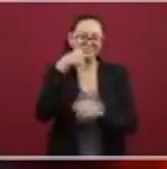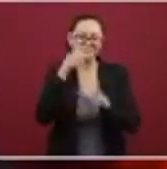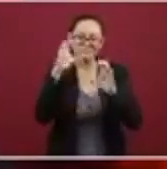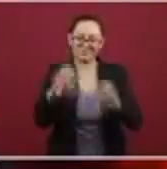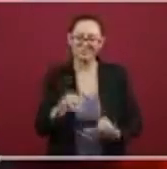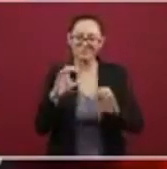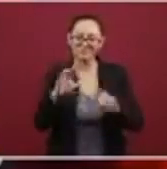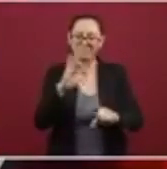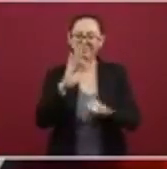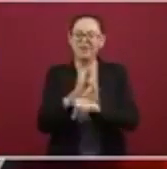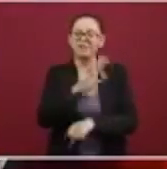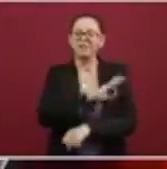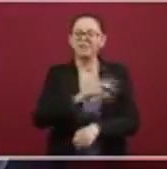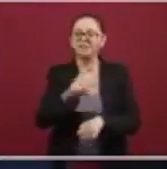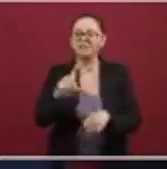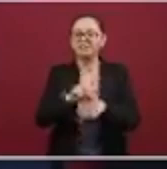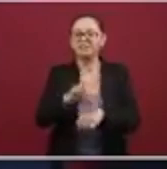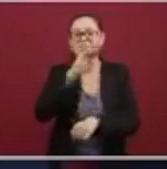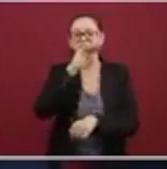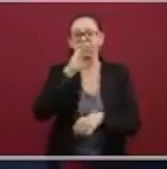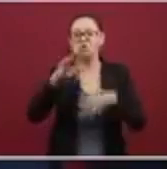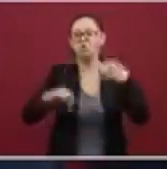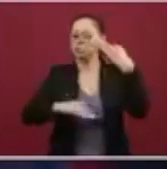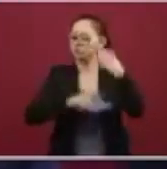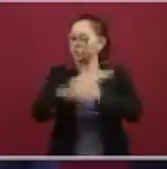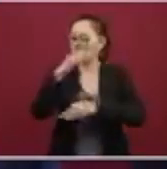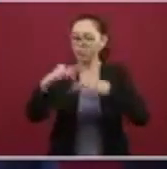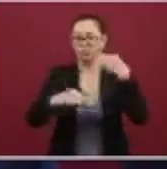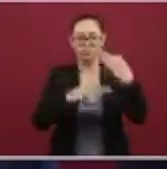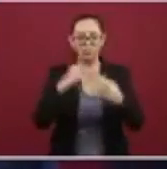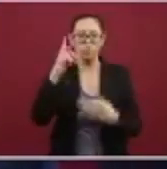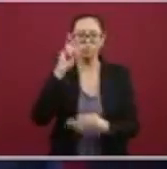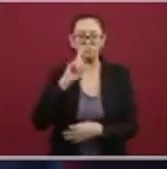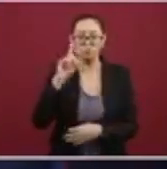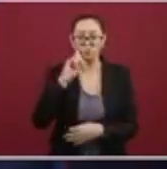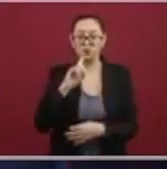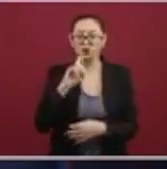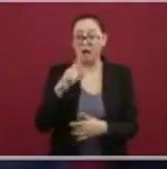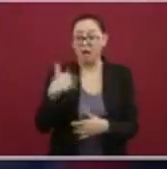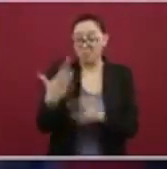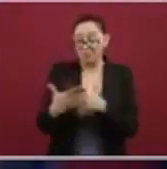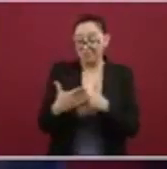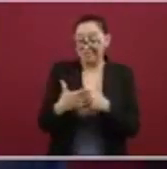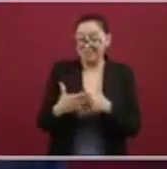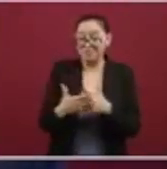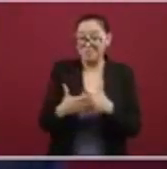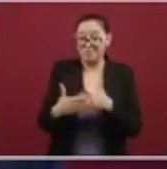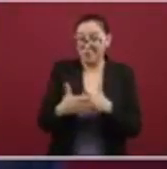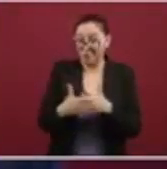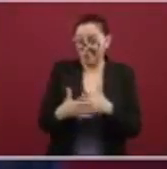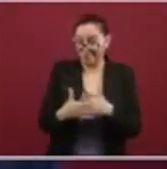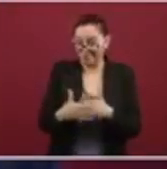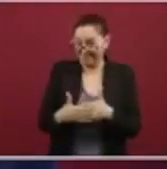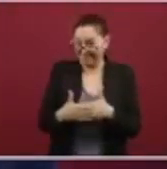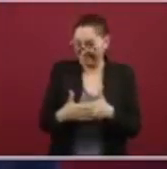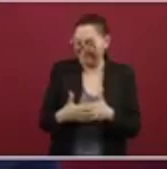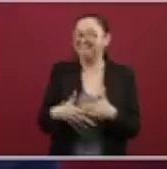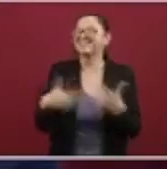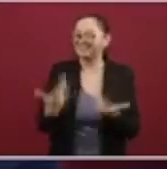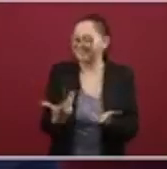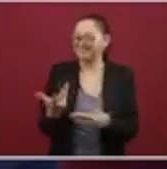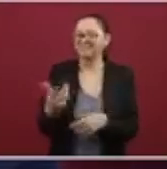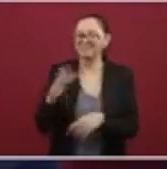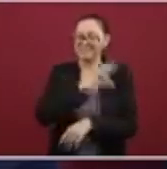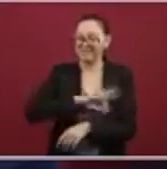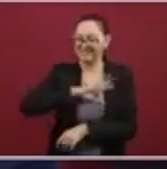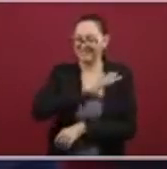mucho. Feliz Día de las Madres a todas aquellas, incluso que lo van a tener ya pronto, en este día, hoy o mañana. Felicidades